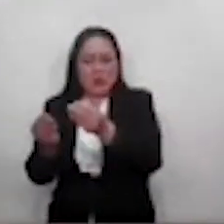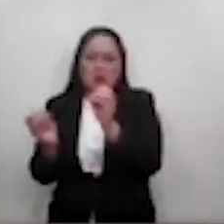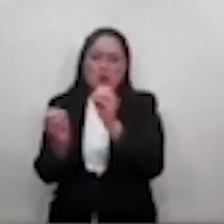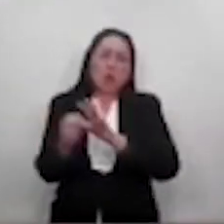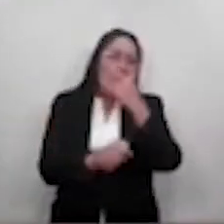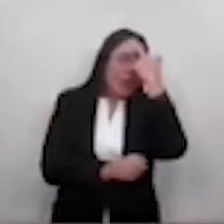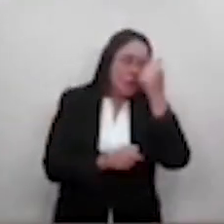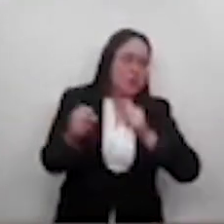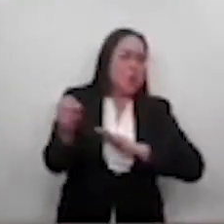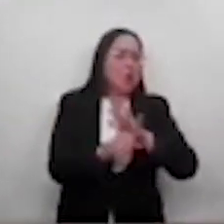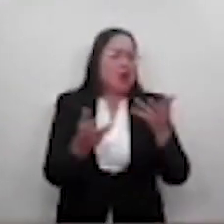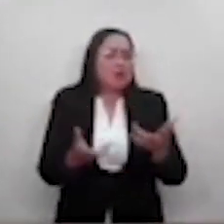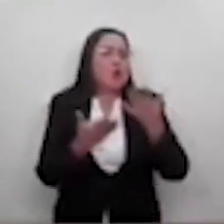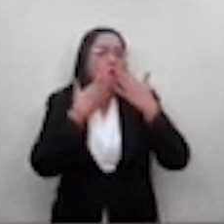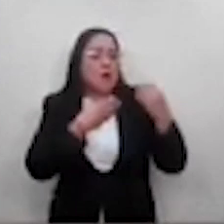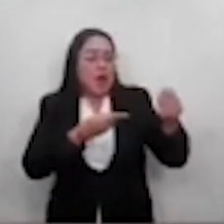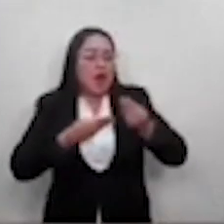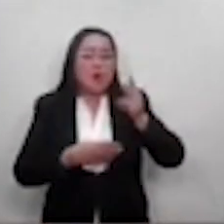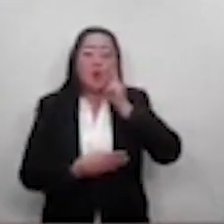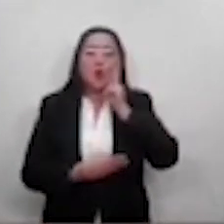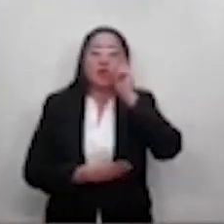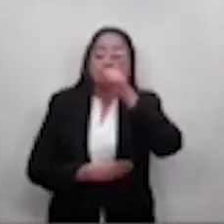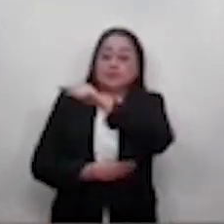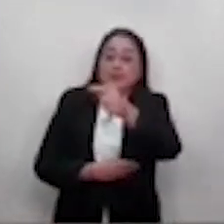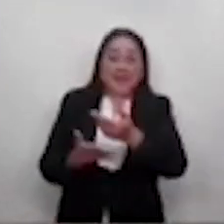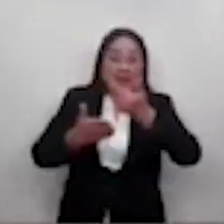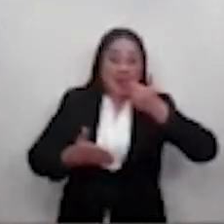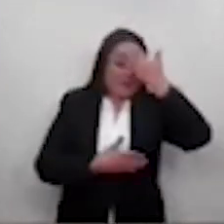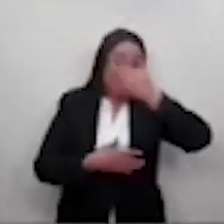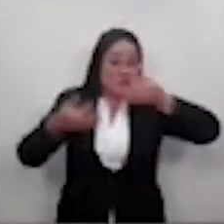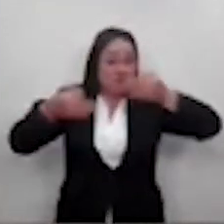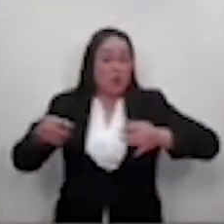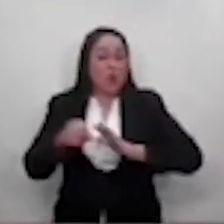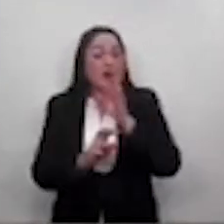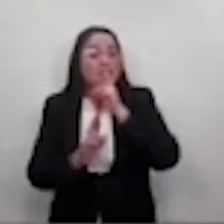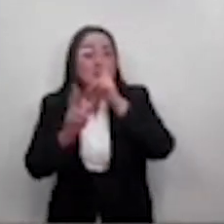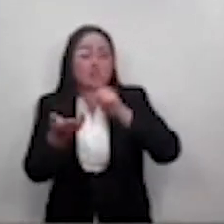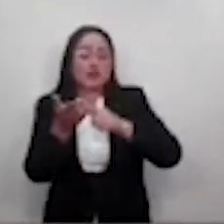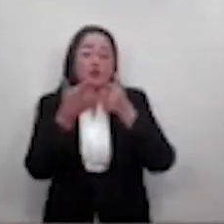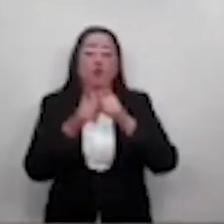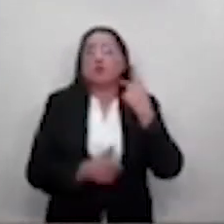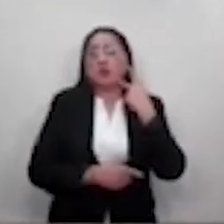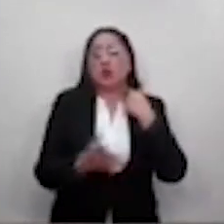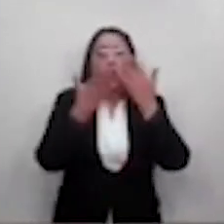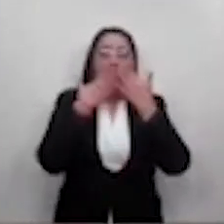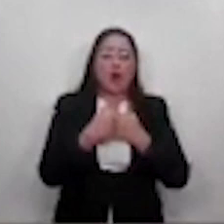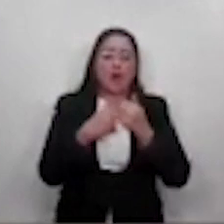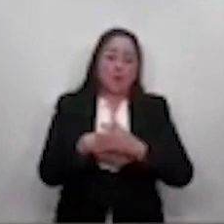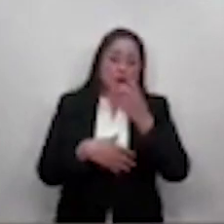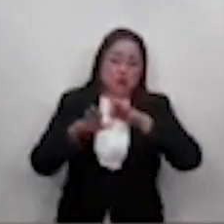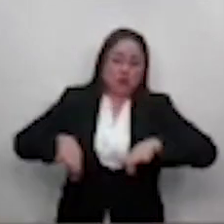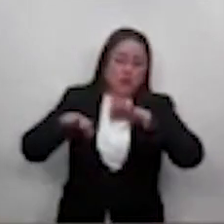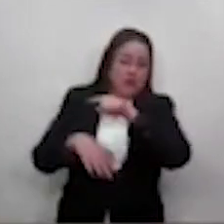fundamentos situación que evidencia que no contaban con conocimiento pleno y cierto de las resoluciones correspondientes lo cual era esencial para el